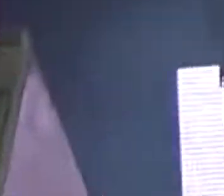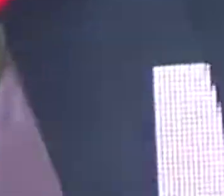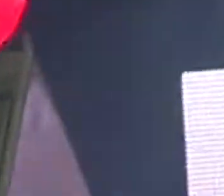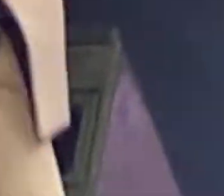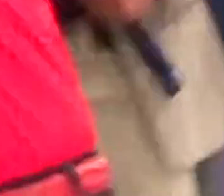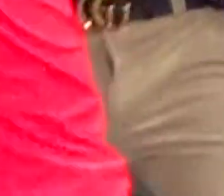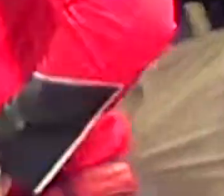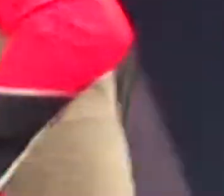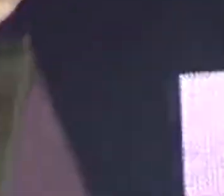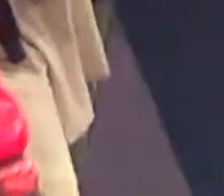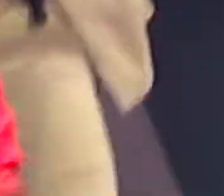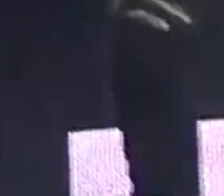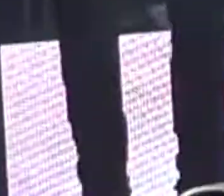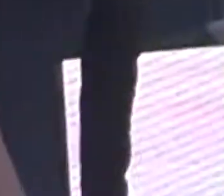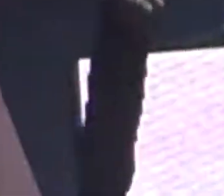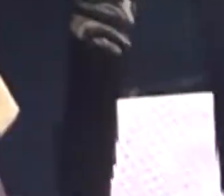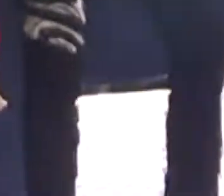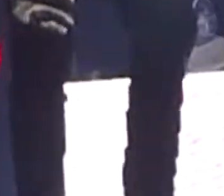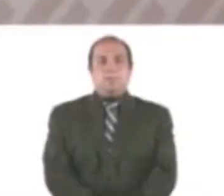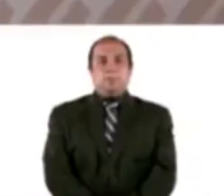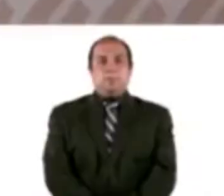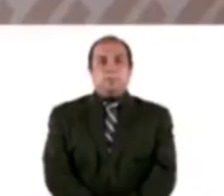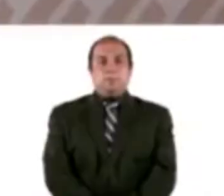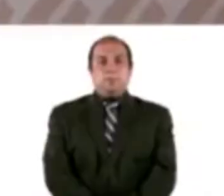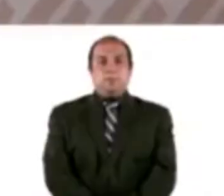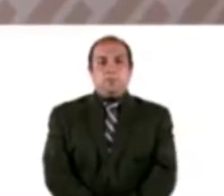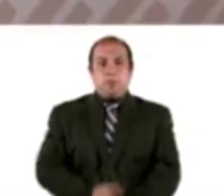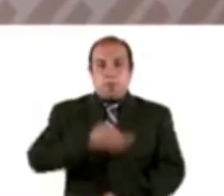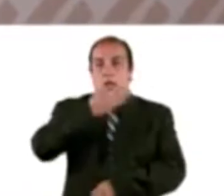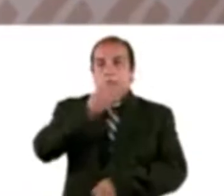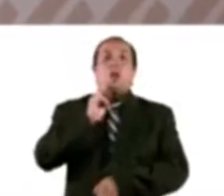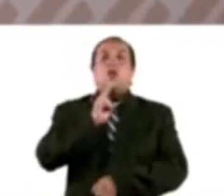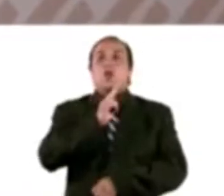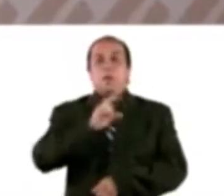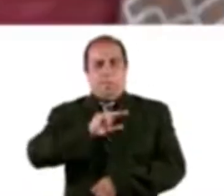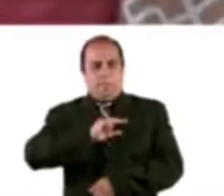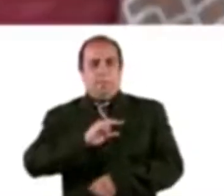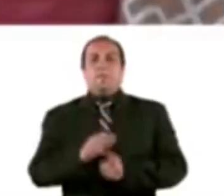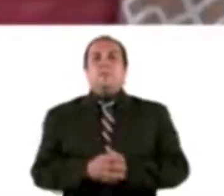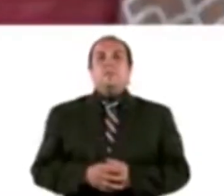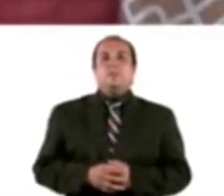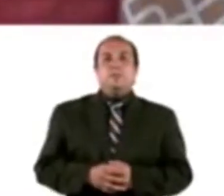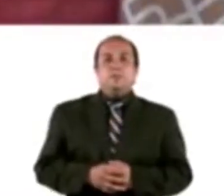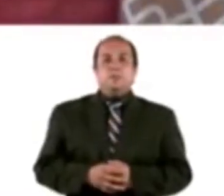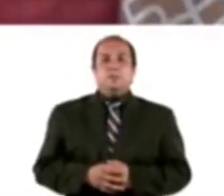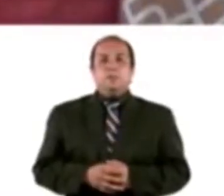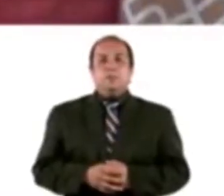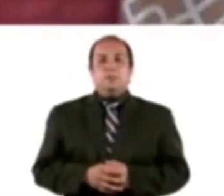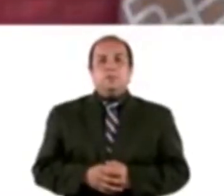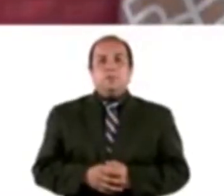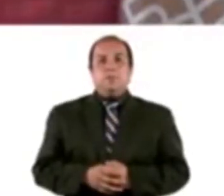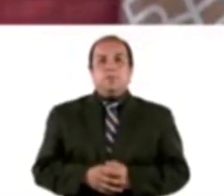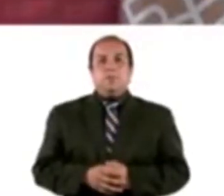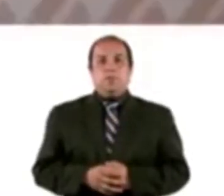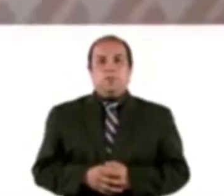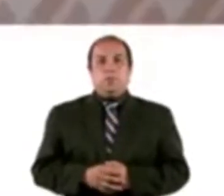su reconocimiento por parte de la jefa de gobierno, Claudia Sheinbaum. Noticia muy especial. Y es que nos vamos a poner de